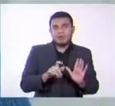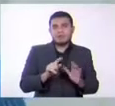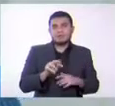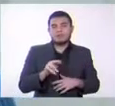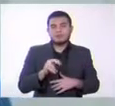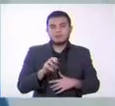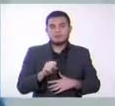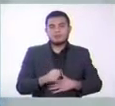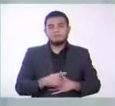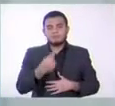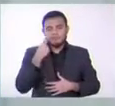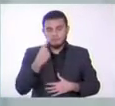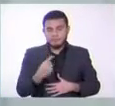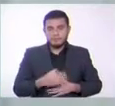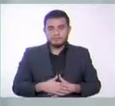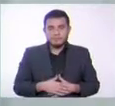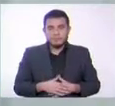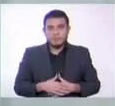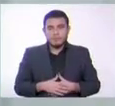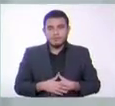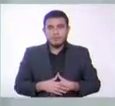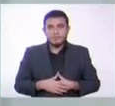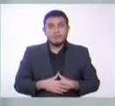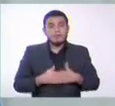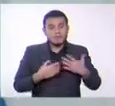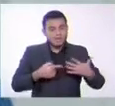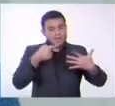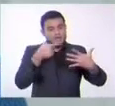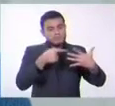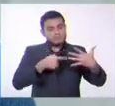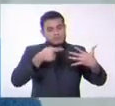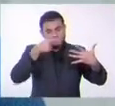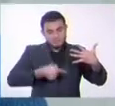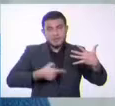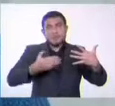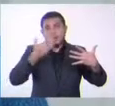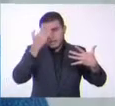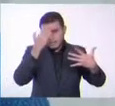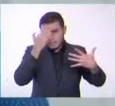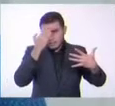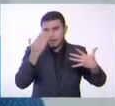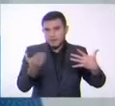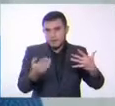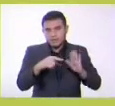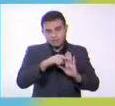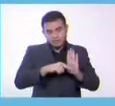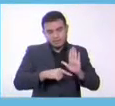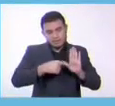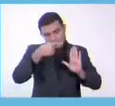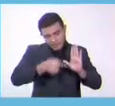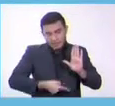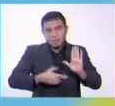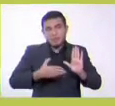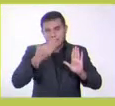Ahora pongan mucha atención a las reglas para determinar los números de oxidación.